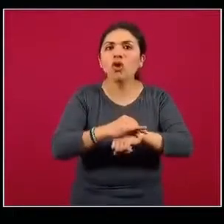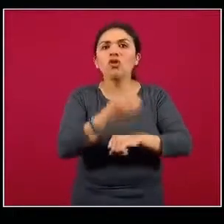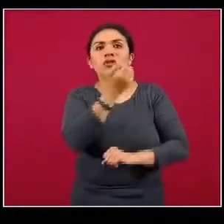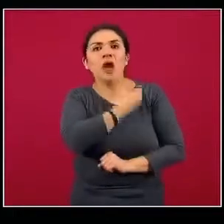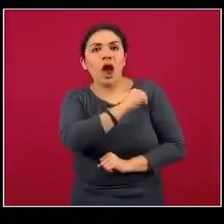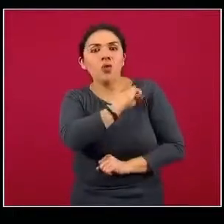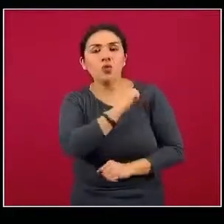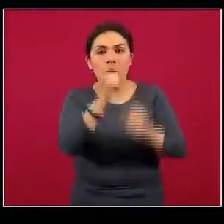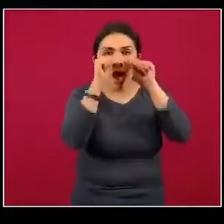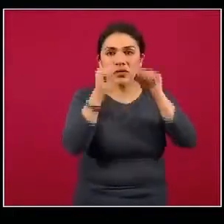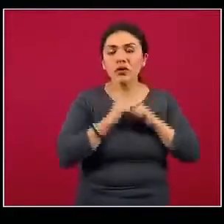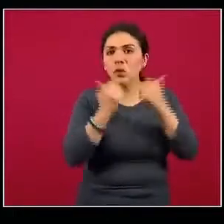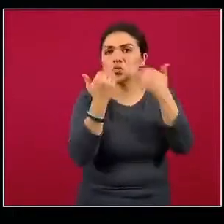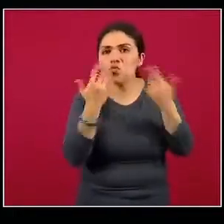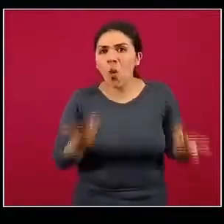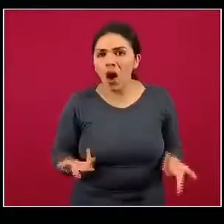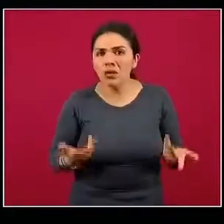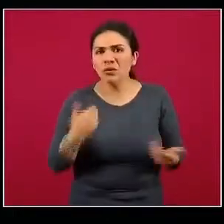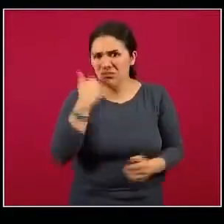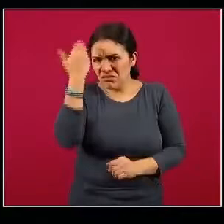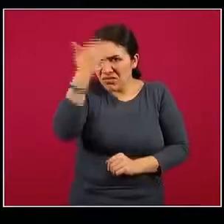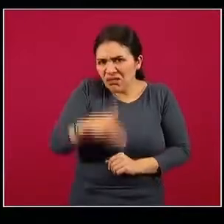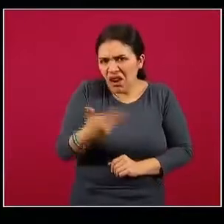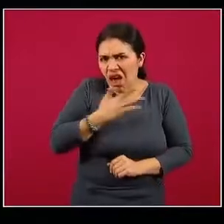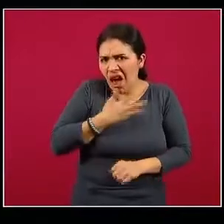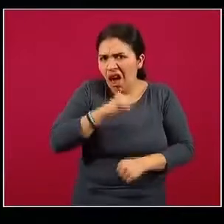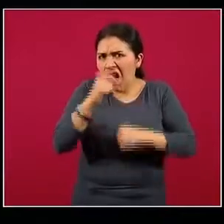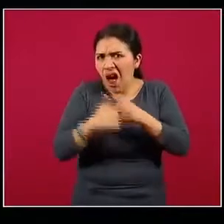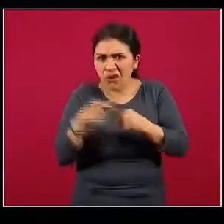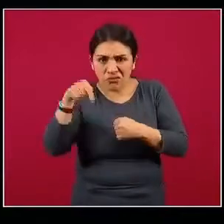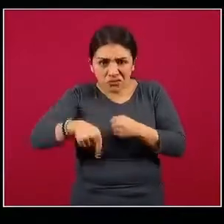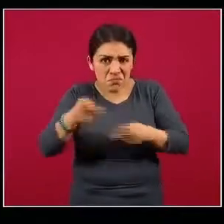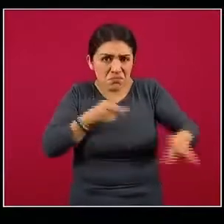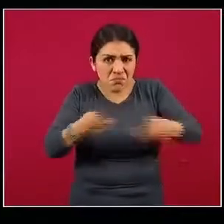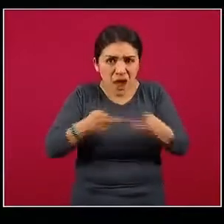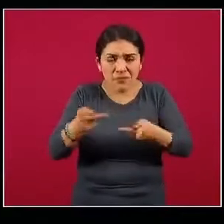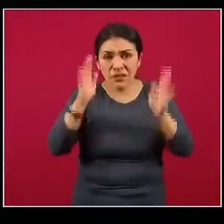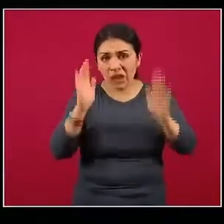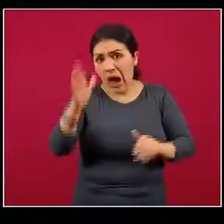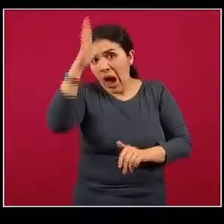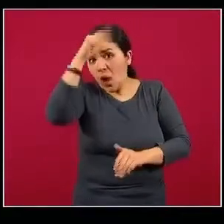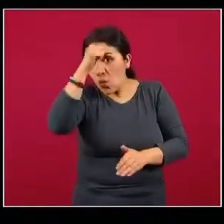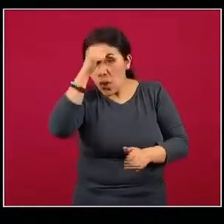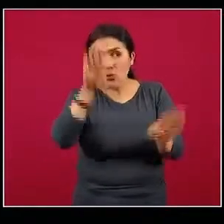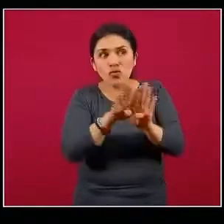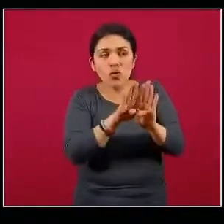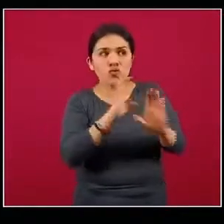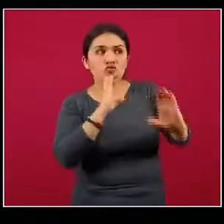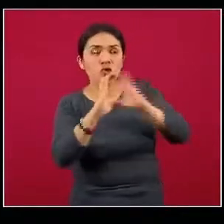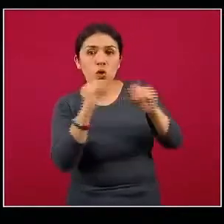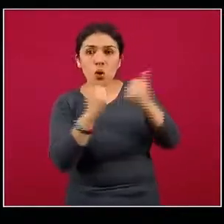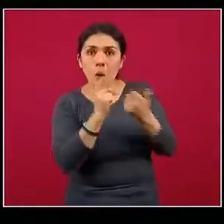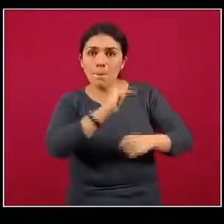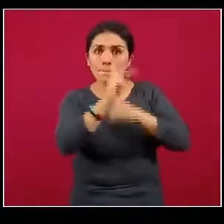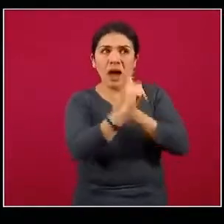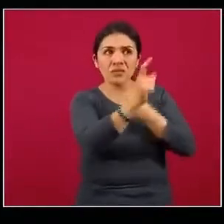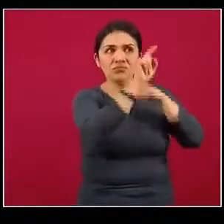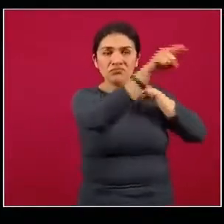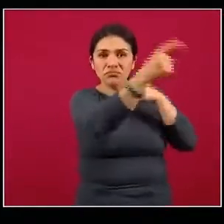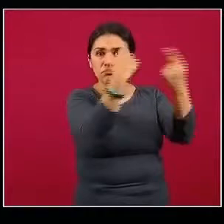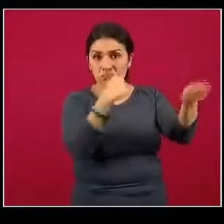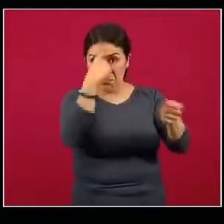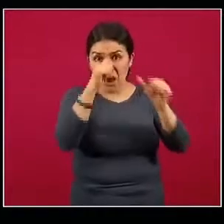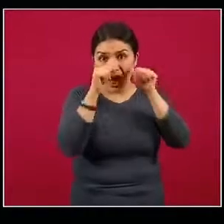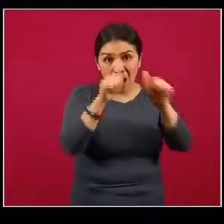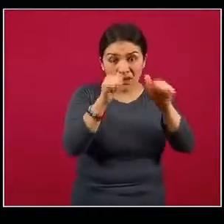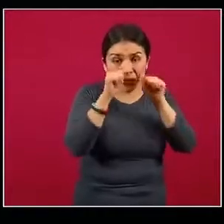salud. Entonces, quiero saber si existe algún tipo de plan nacional o algún tipo de acuerdo binacional, ¿no?, entre los países para atender a estas poblaciones y que no